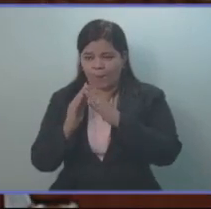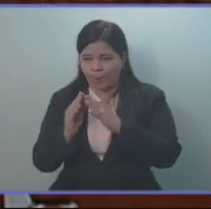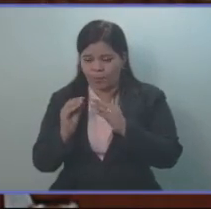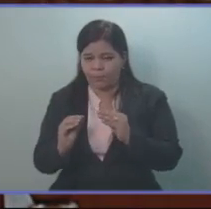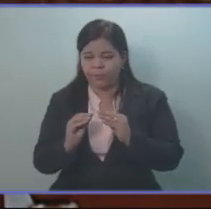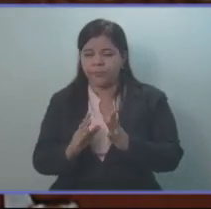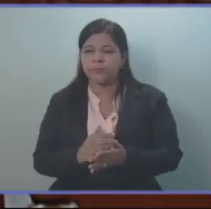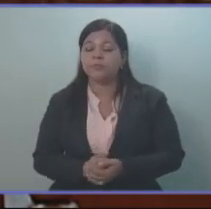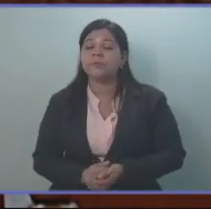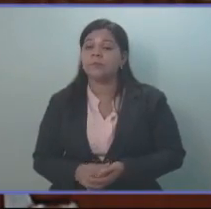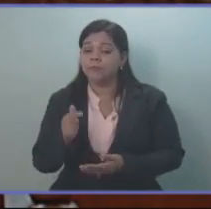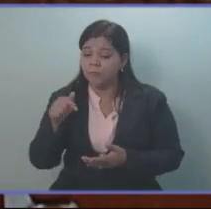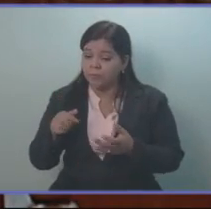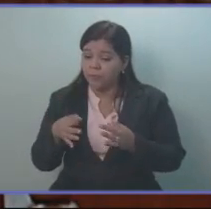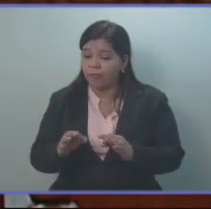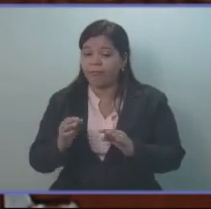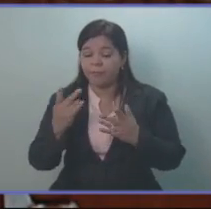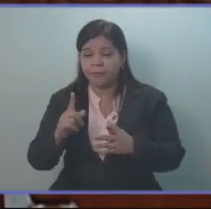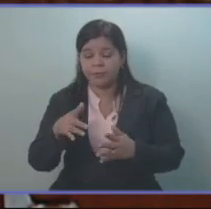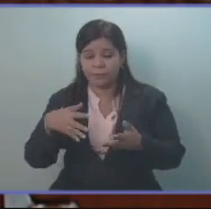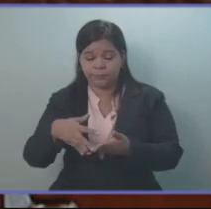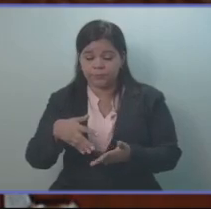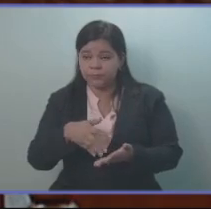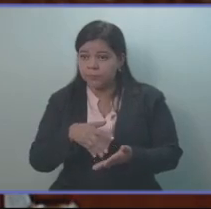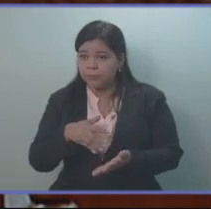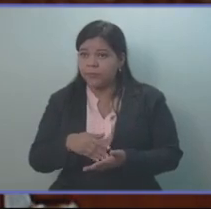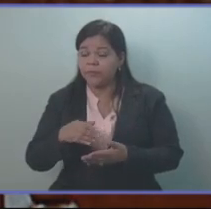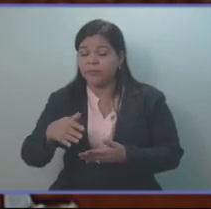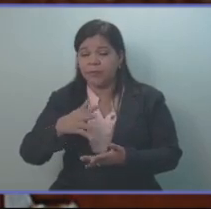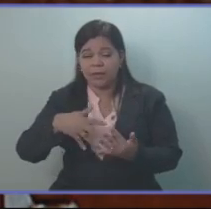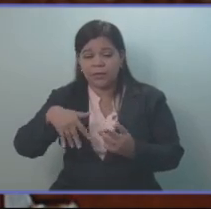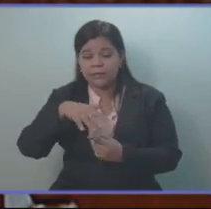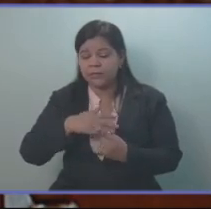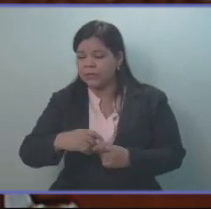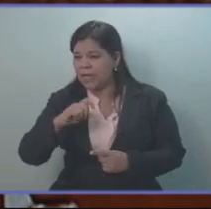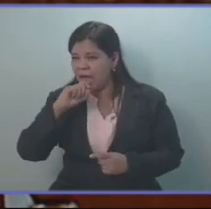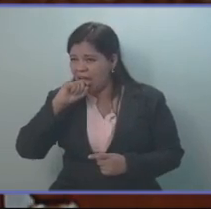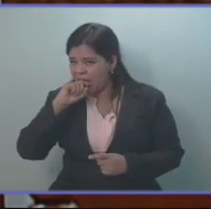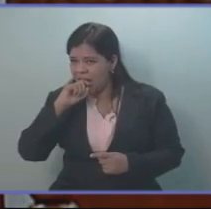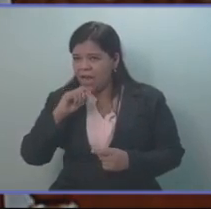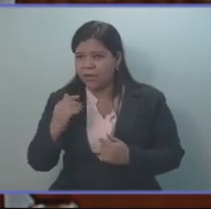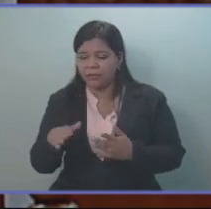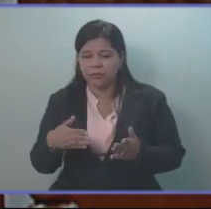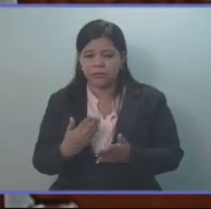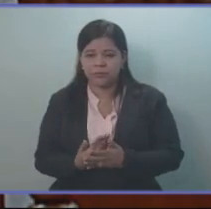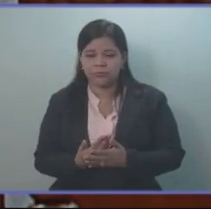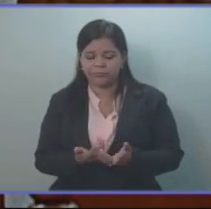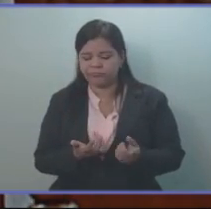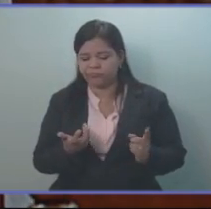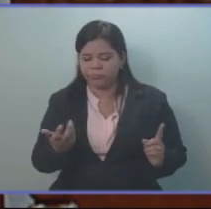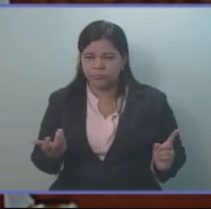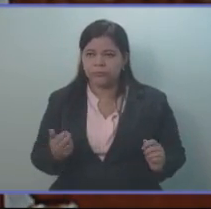América, siendo esta una población en condición de pobreza, vulnerabilidad y exclusión.